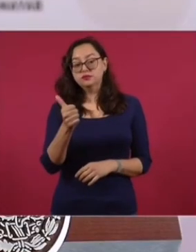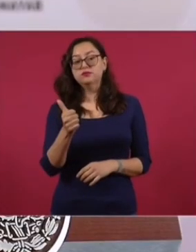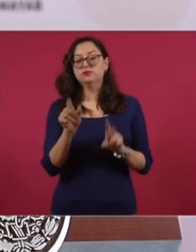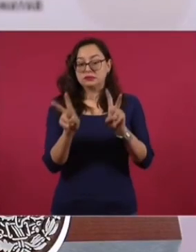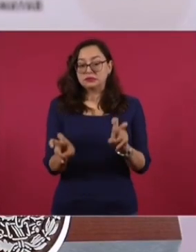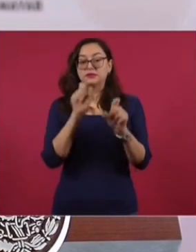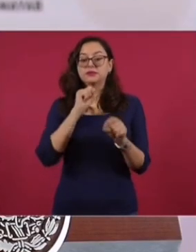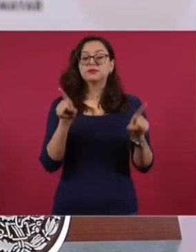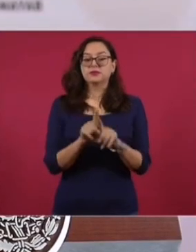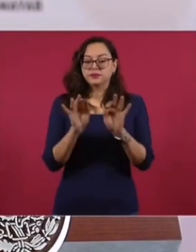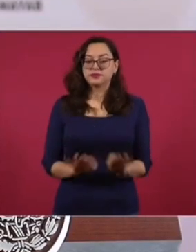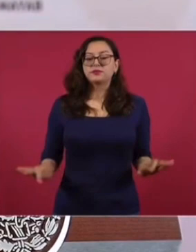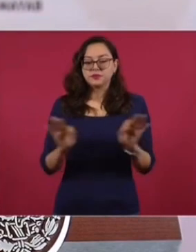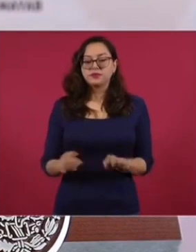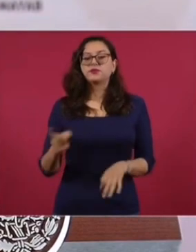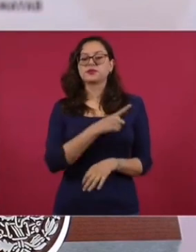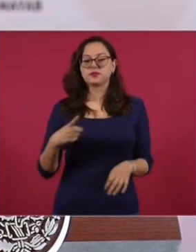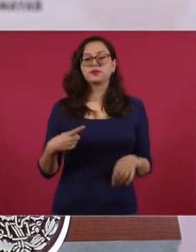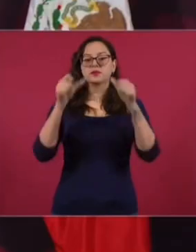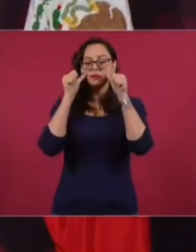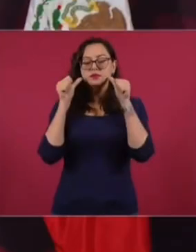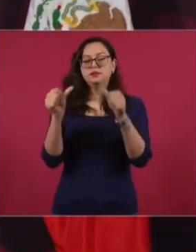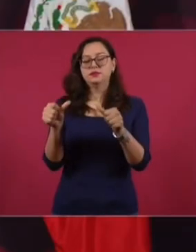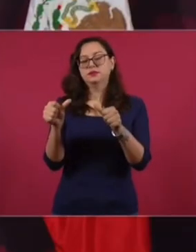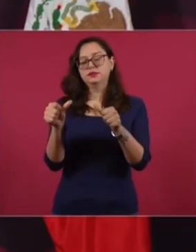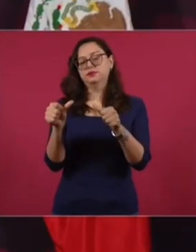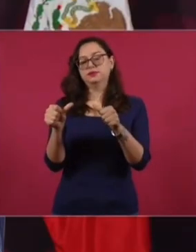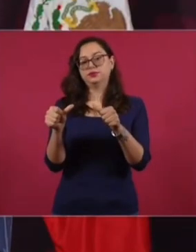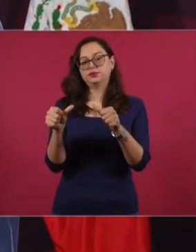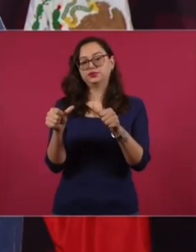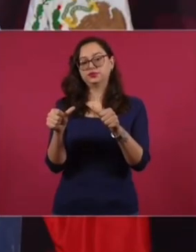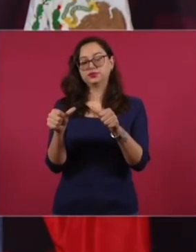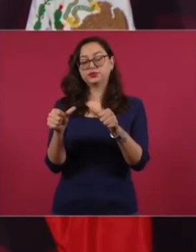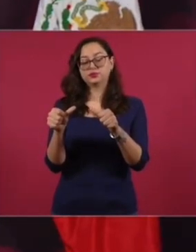prensa matutina. Para cuando hablan